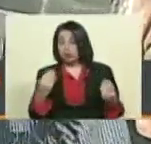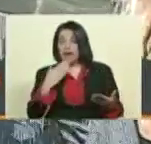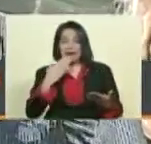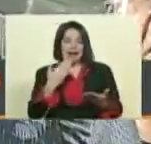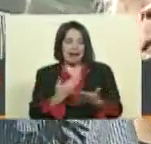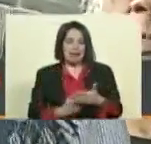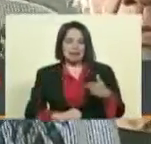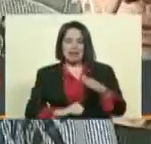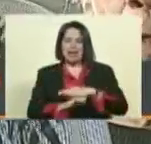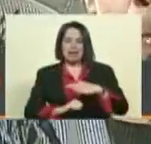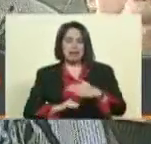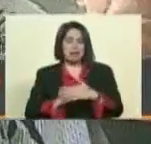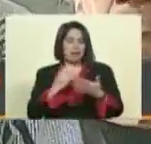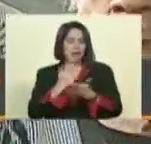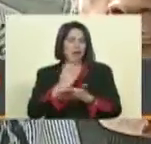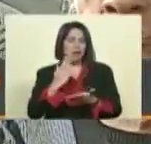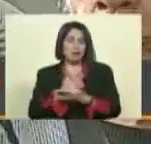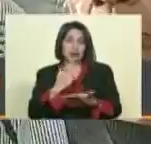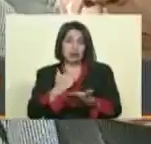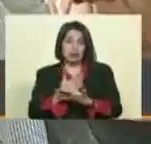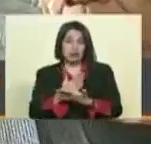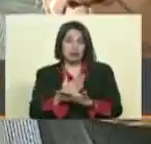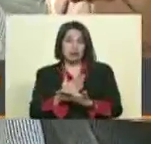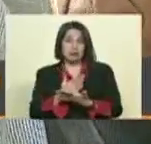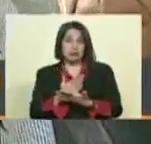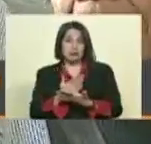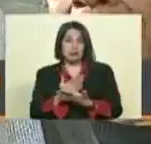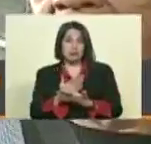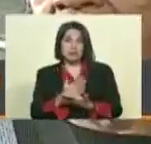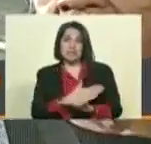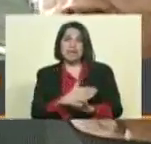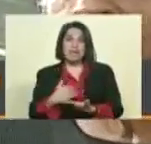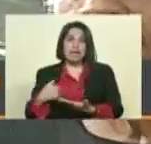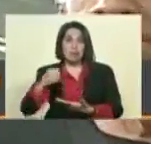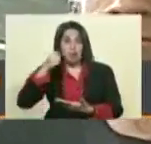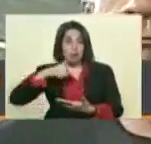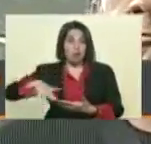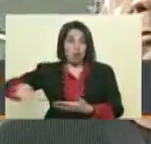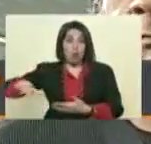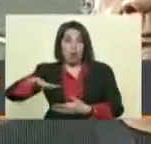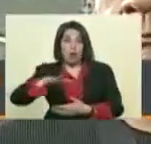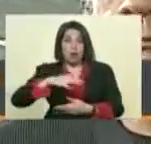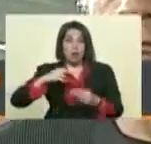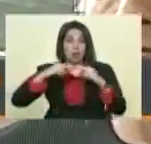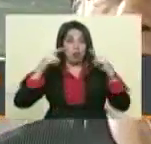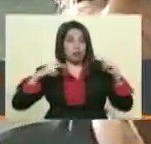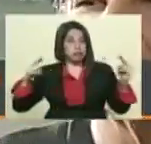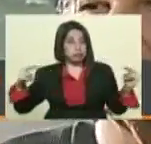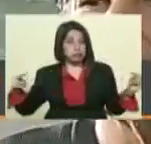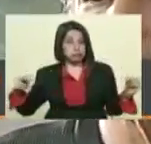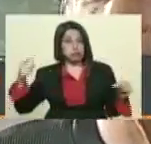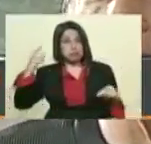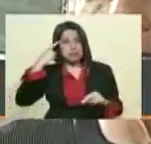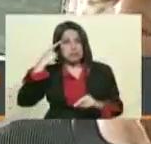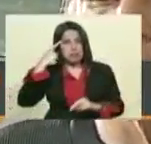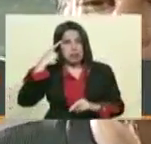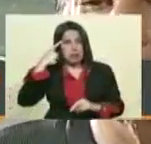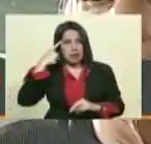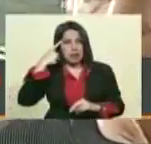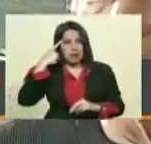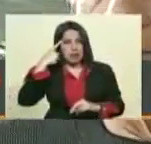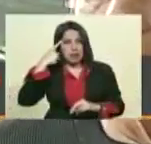tanto apoyo. Y sobre todo queremos que el pueblo hondureño sepa que